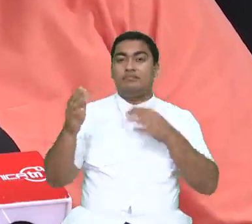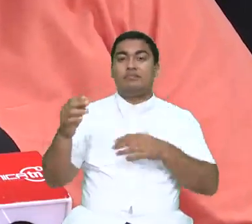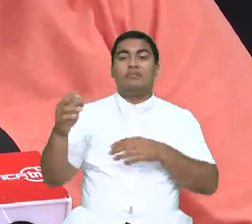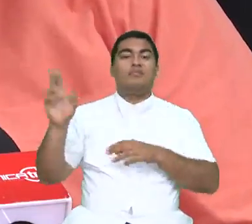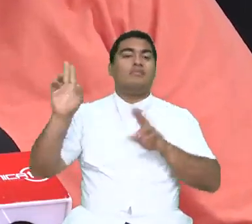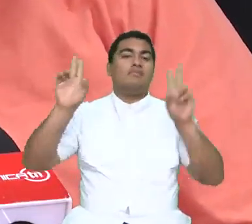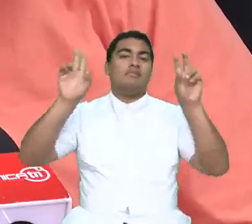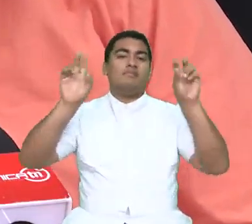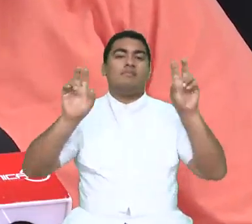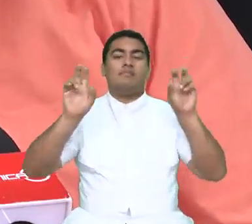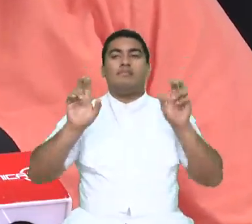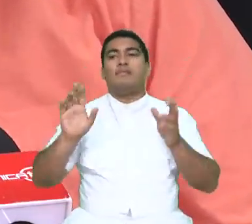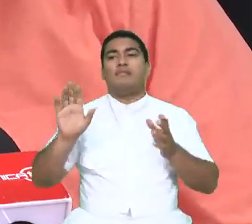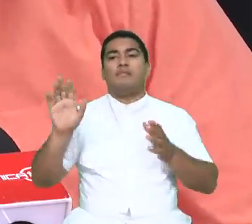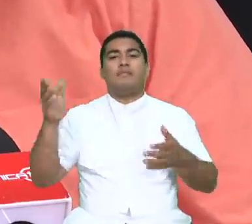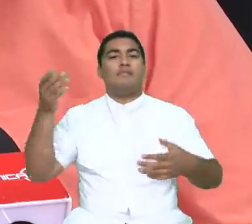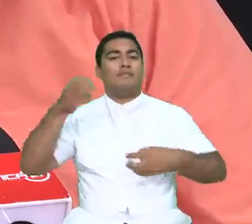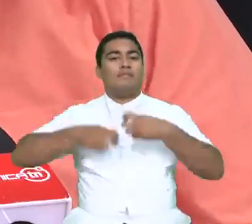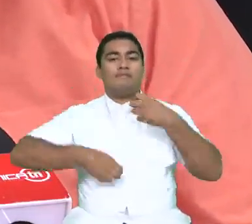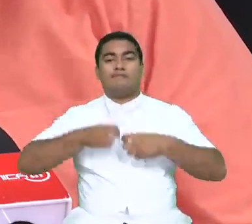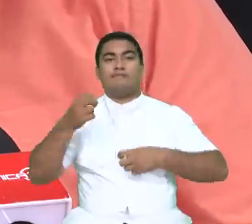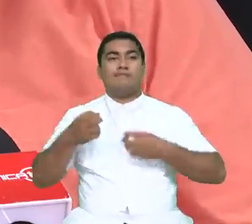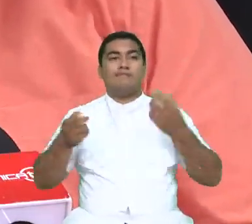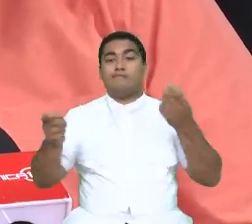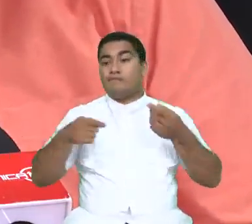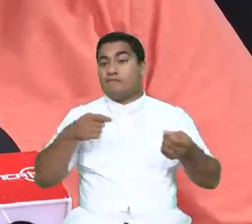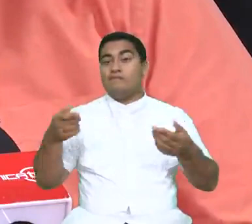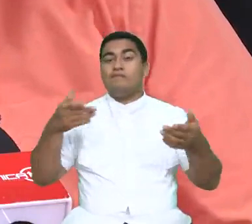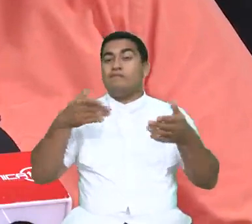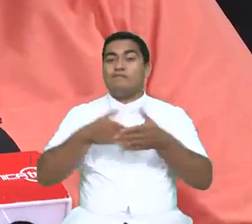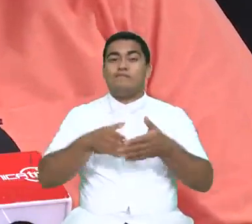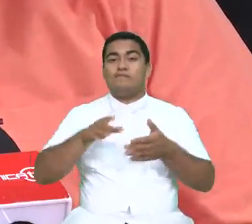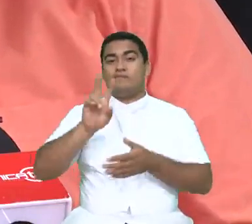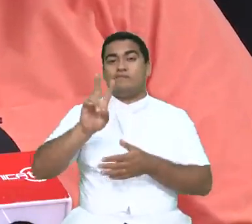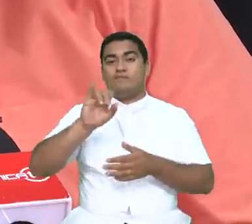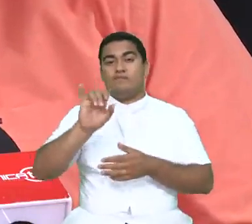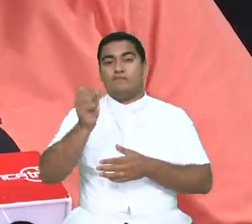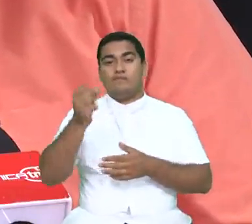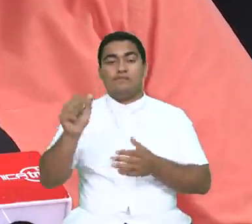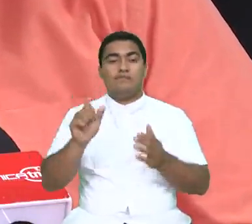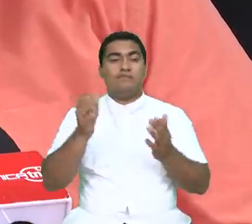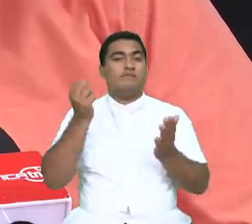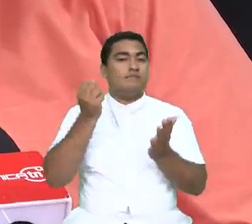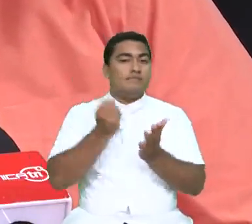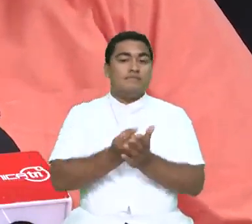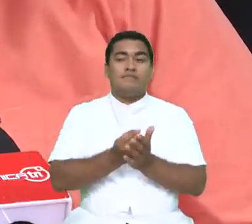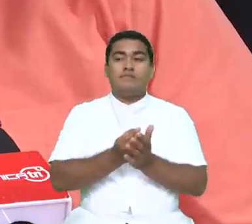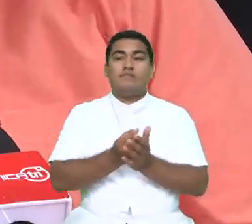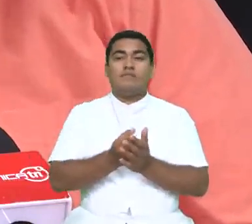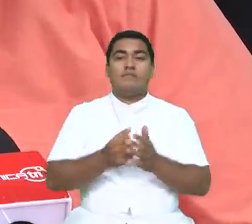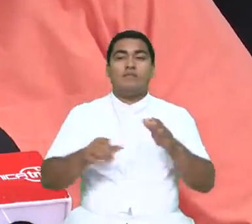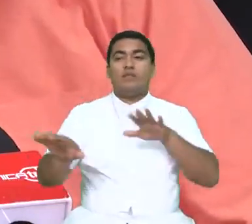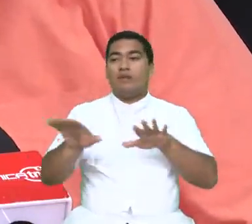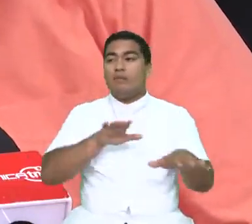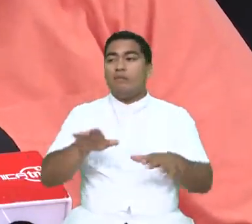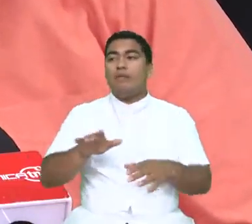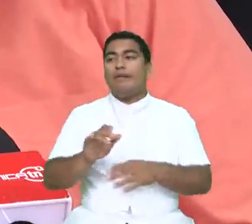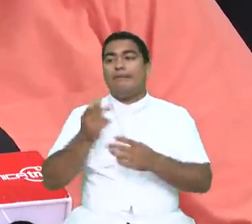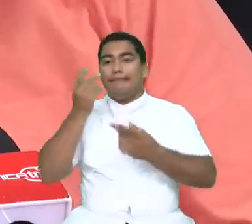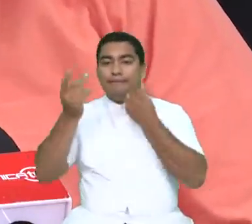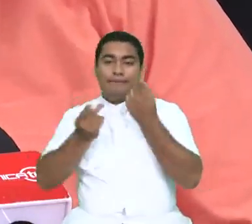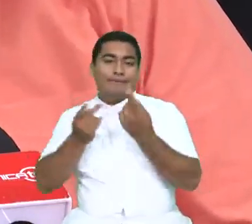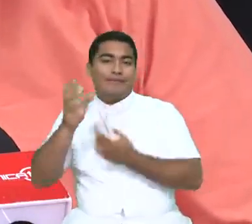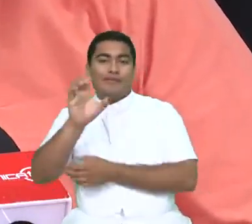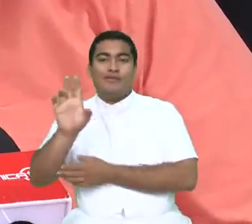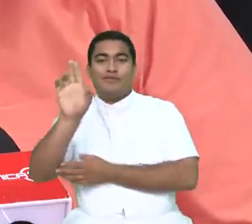tema de otros obstáculos al comercio y sobre todo con el tema de la visa, que es un impedimento desleal y